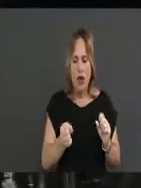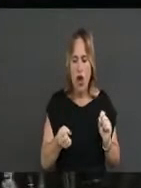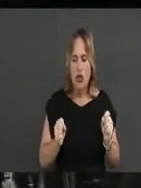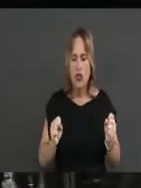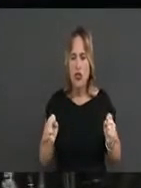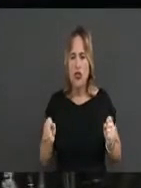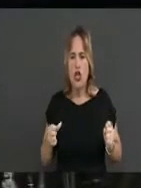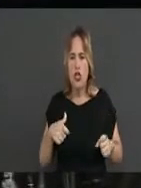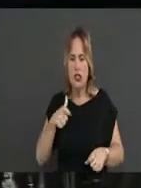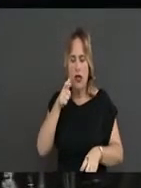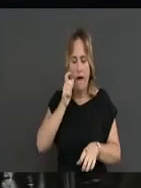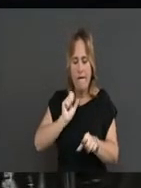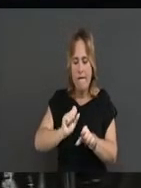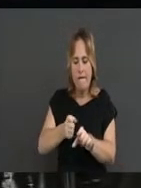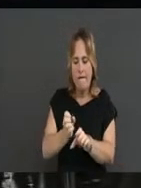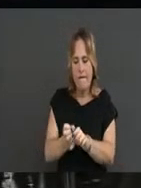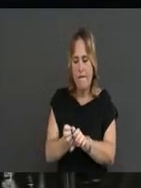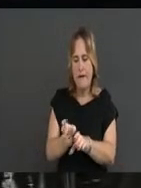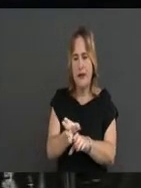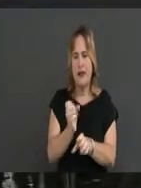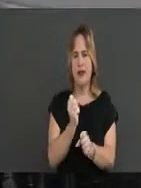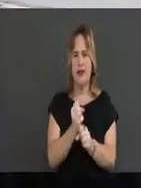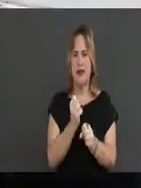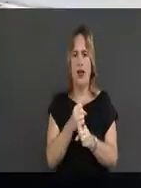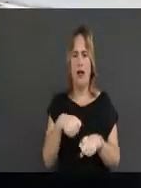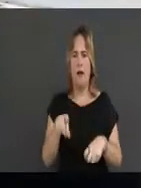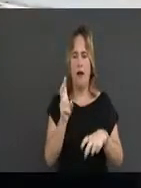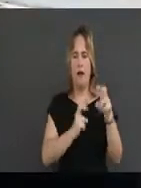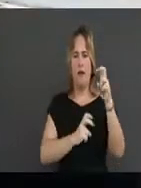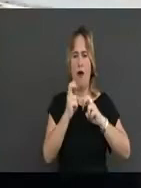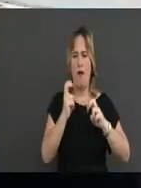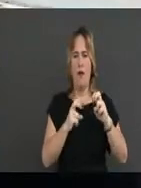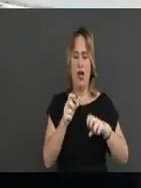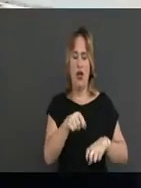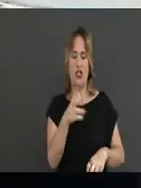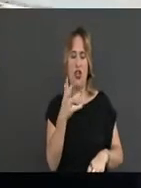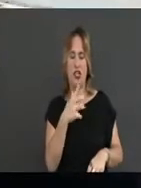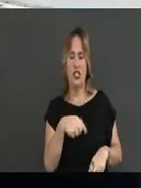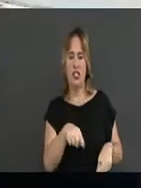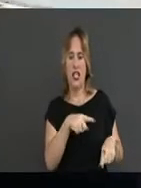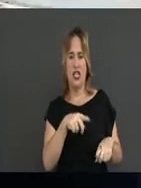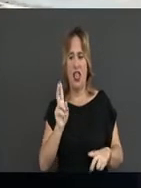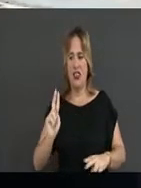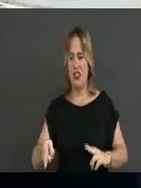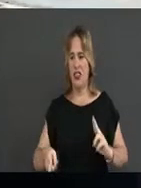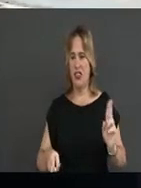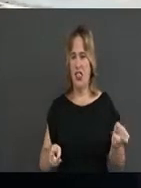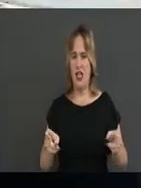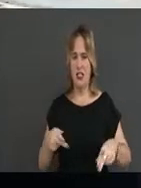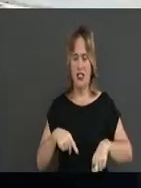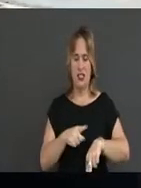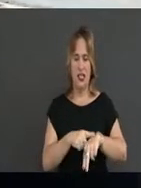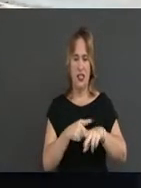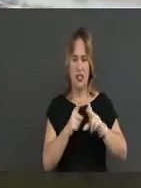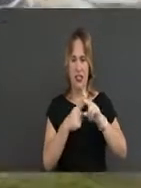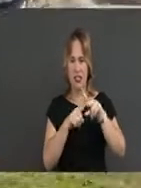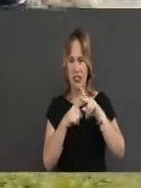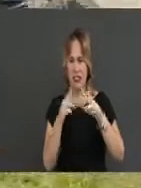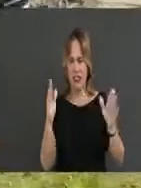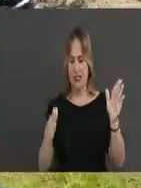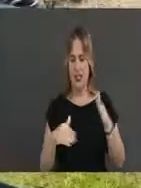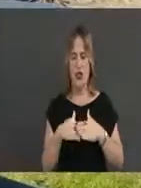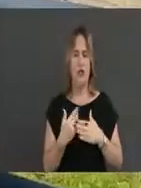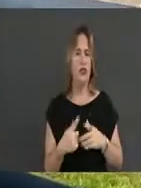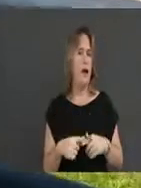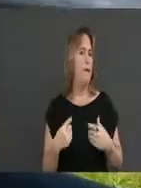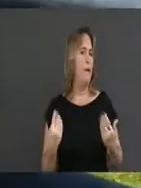control de los operadores de las estaciones de bombeo, que son los que finalmente deciden en la recuperación de los ciclos,